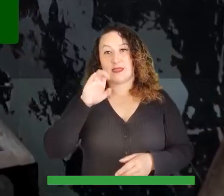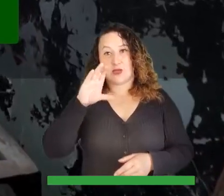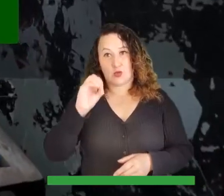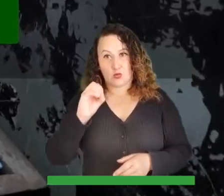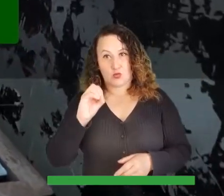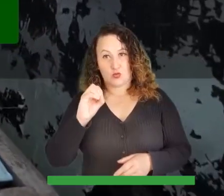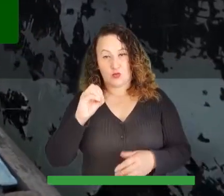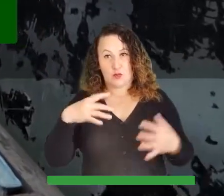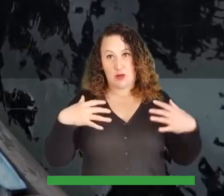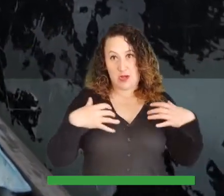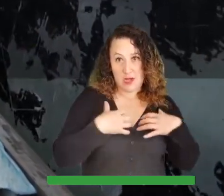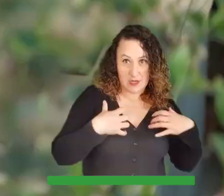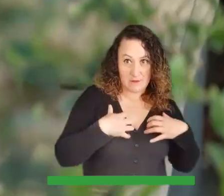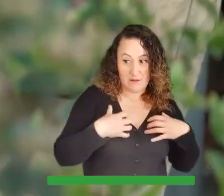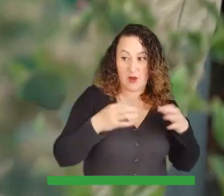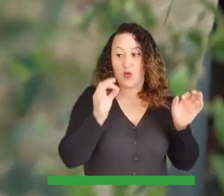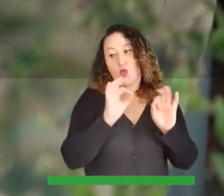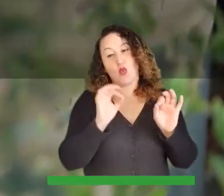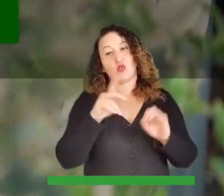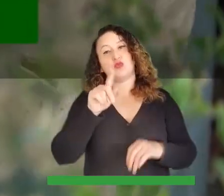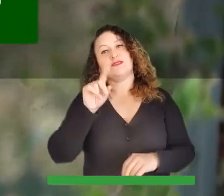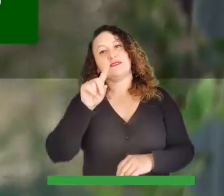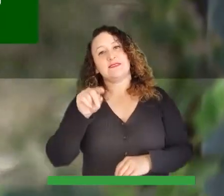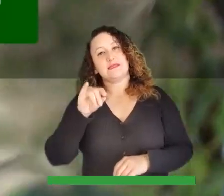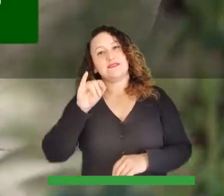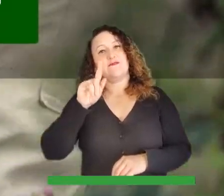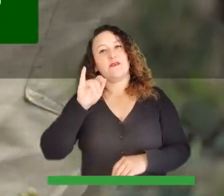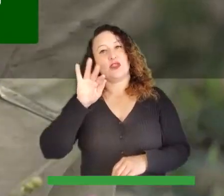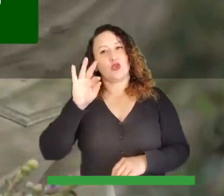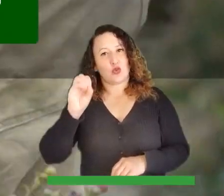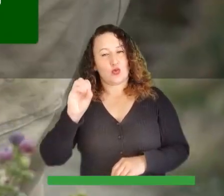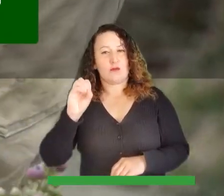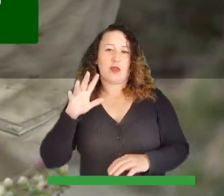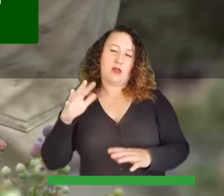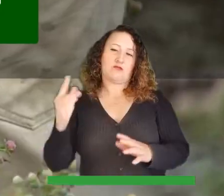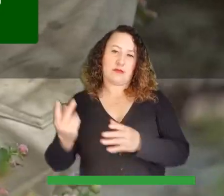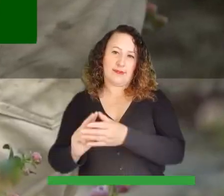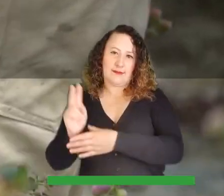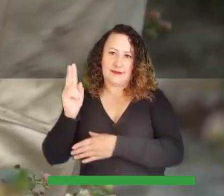especies animales o Sisfito para especies vegetales,